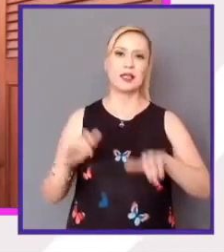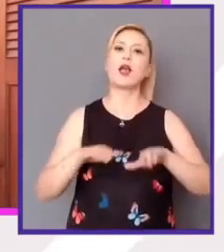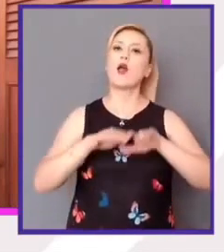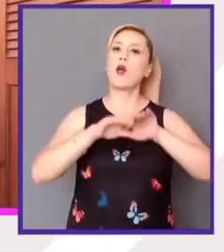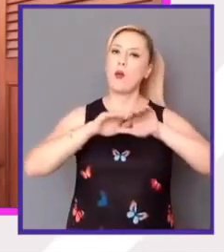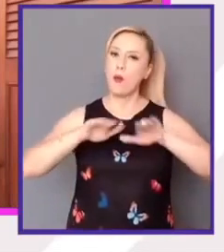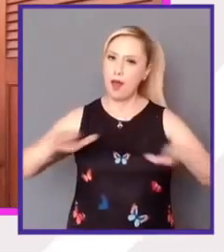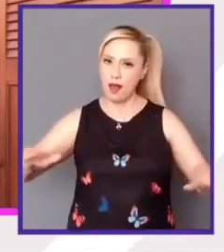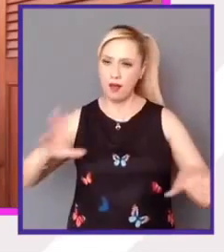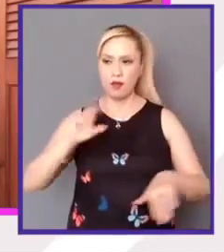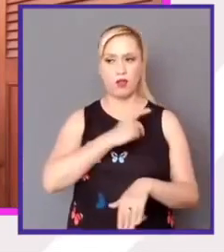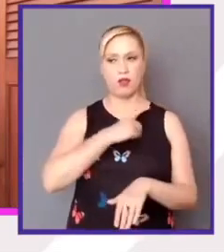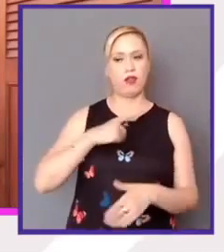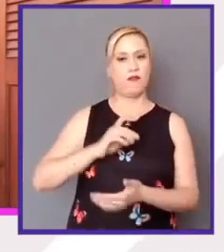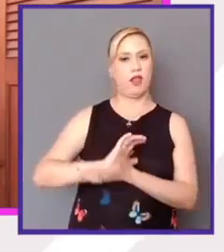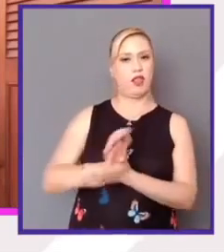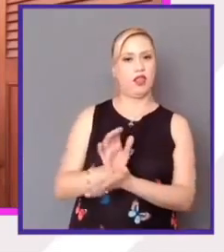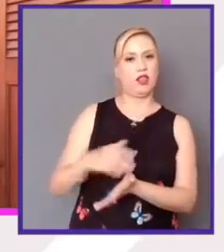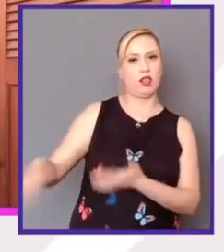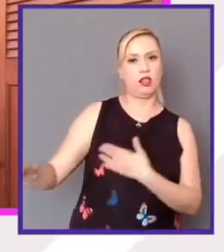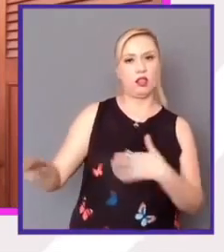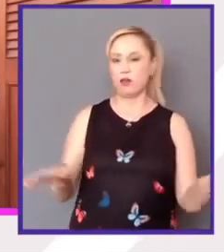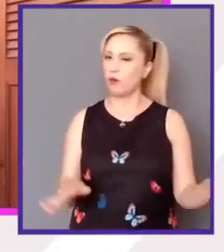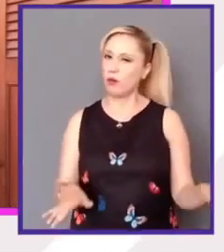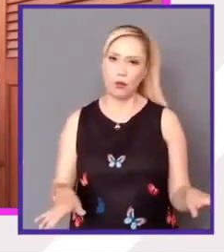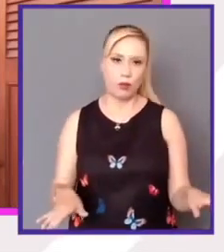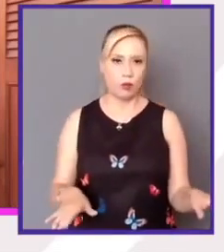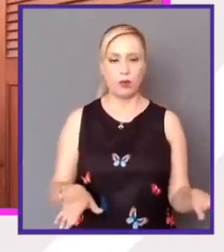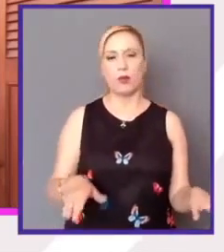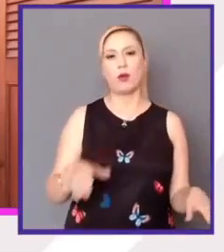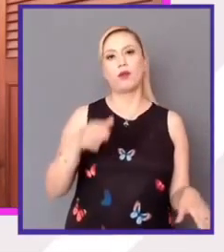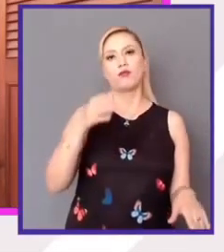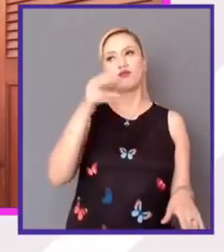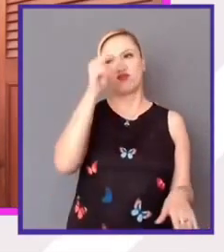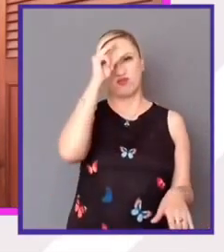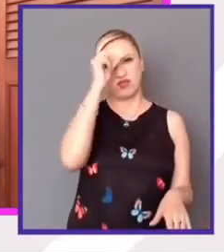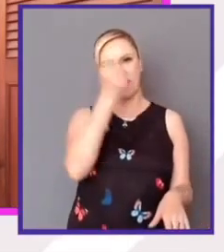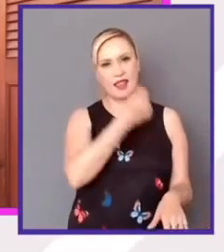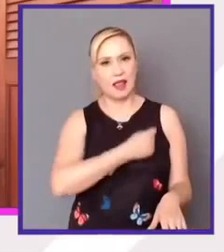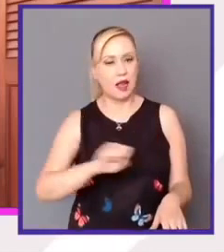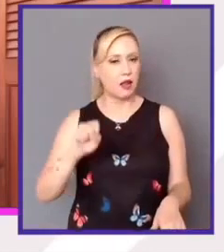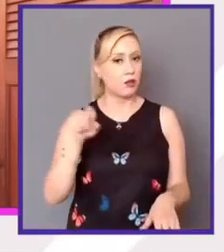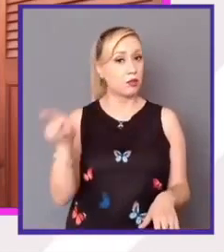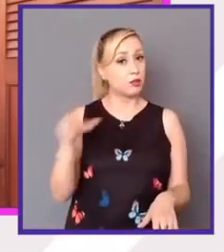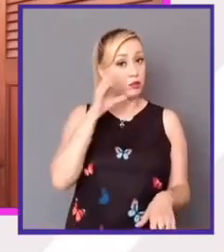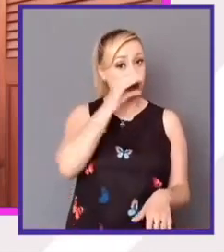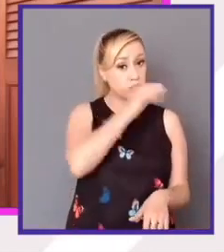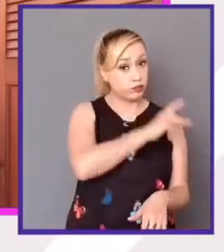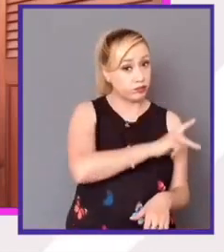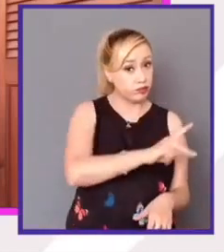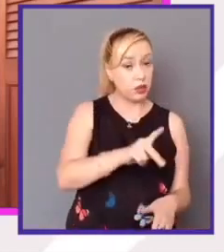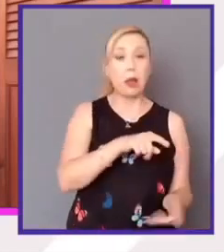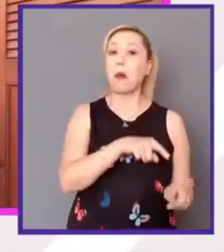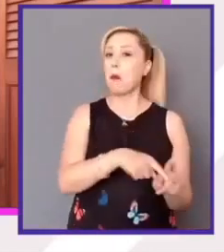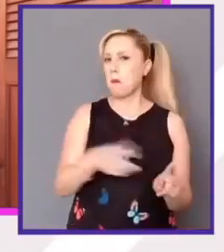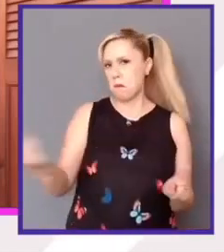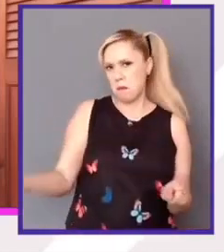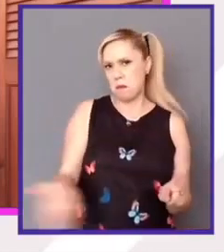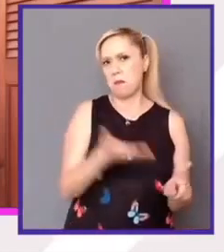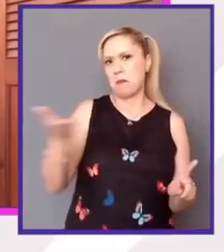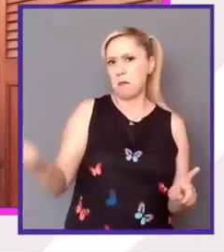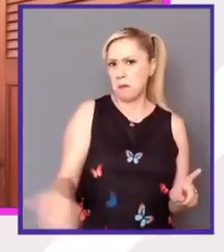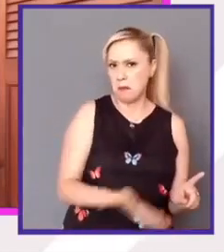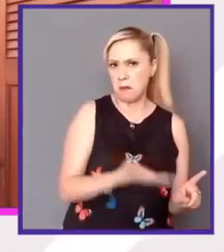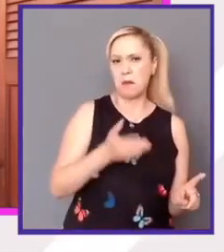con bolsas de trabajo que sean para talento, personas racializadas, que por ahí Racismo tiene un proyecto súper interesante al respecto,